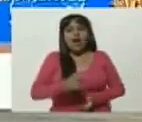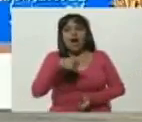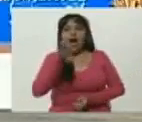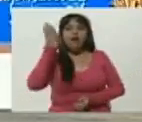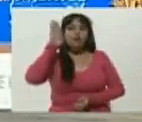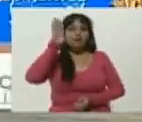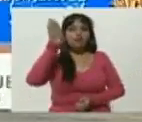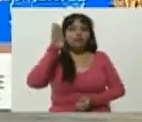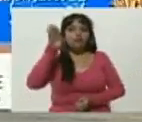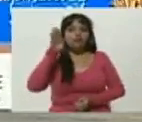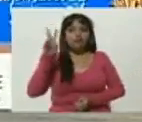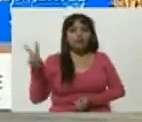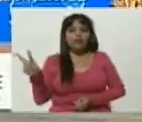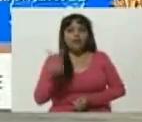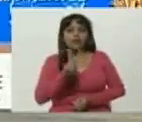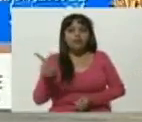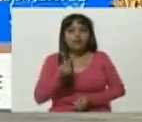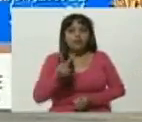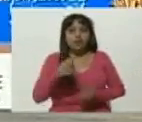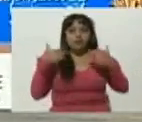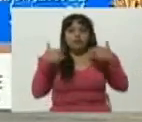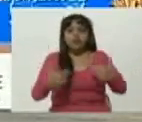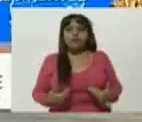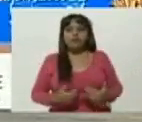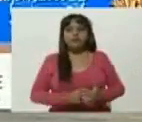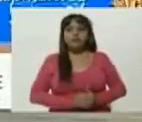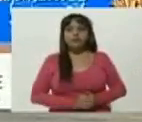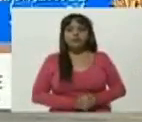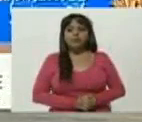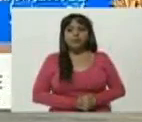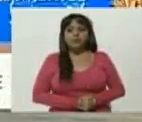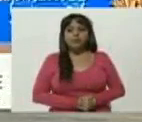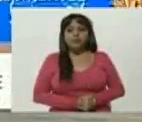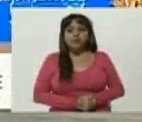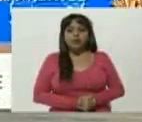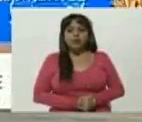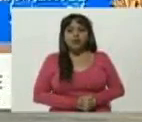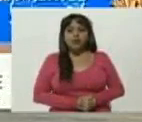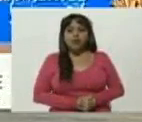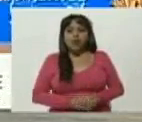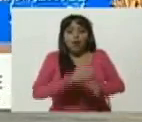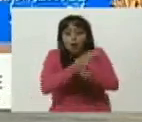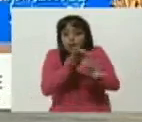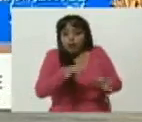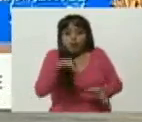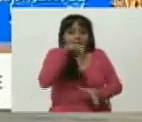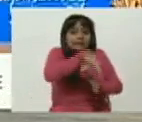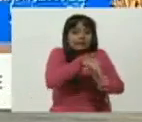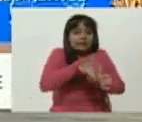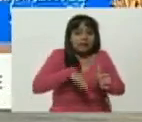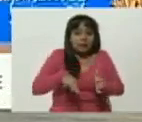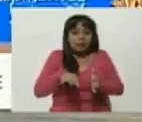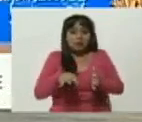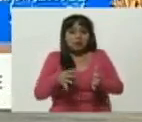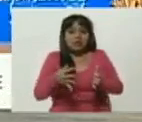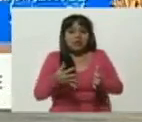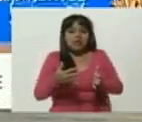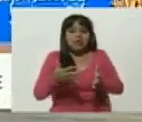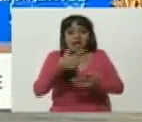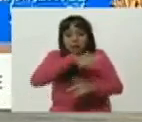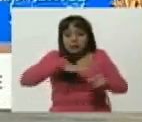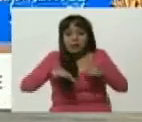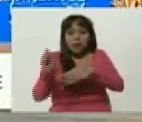futuro de Venezuela y de la humanidad, con métodos agroecológicos, con